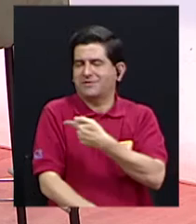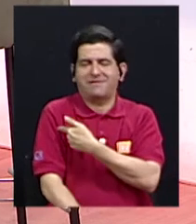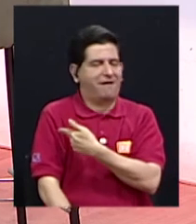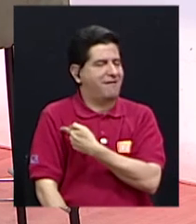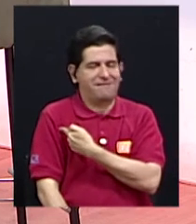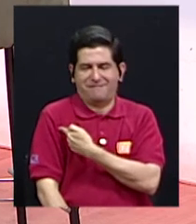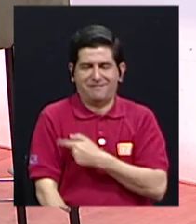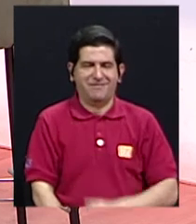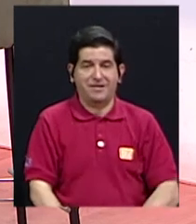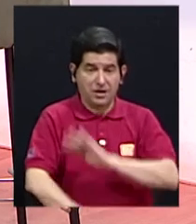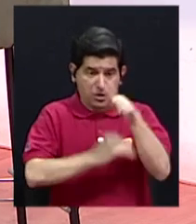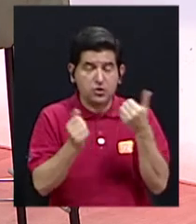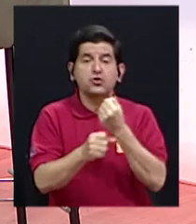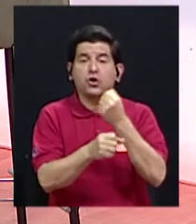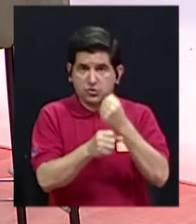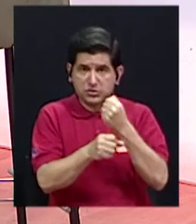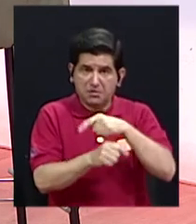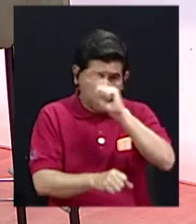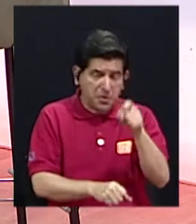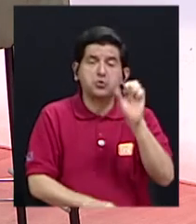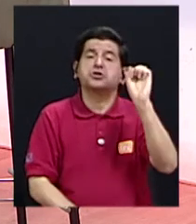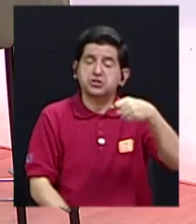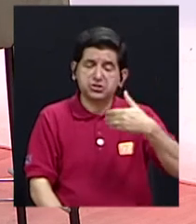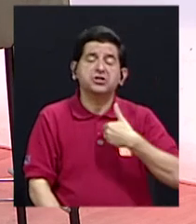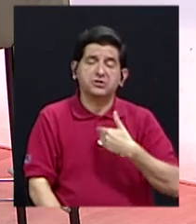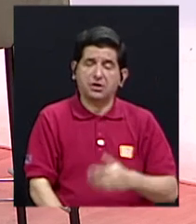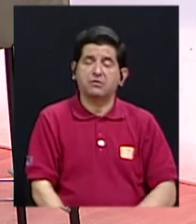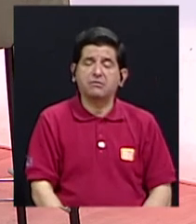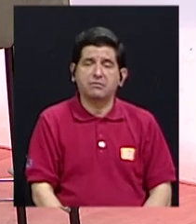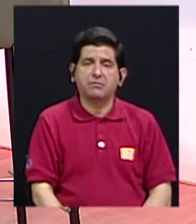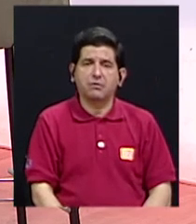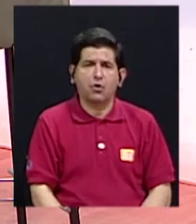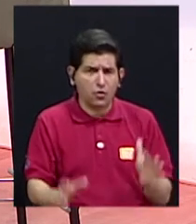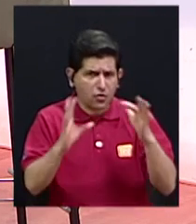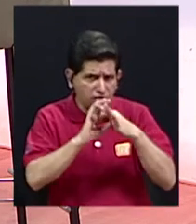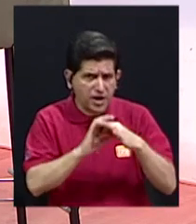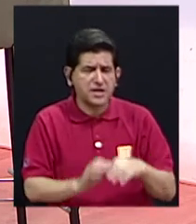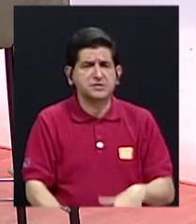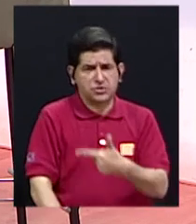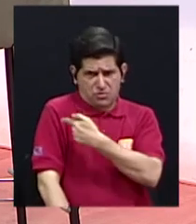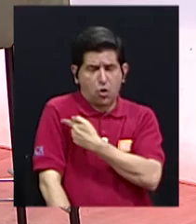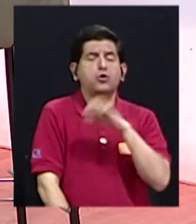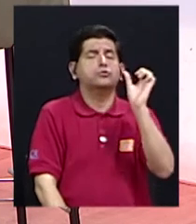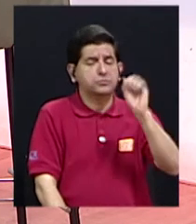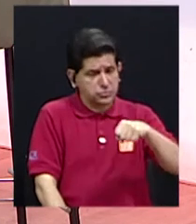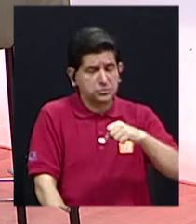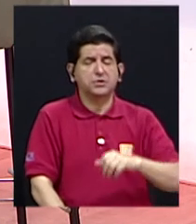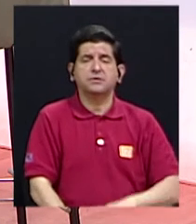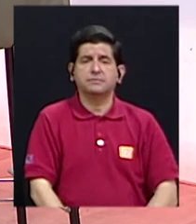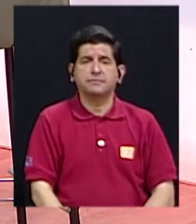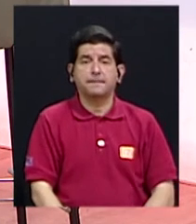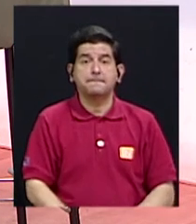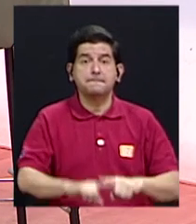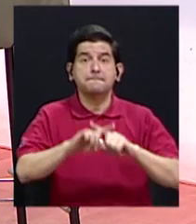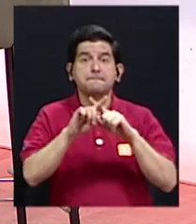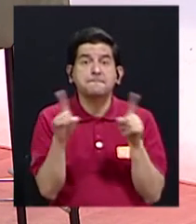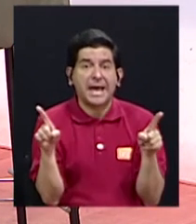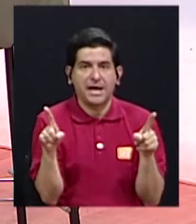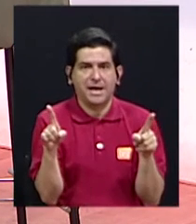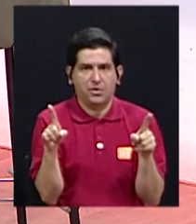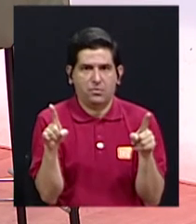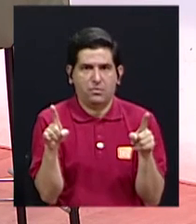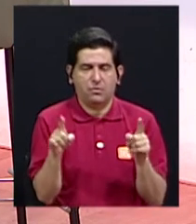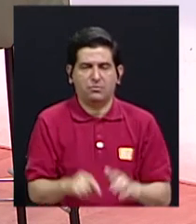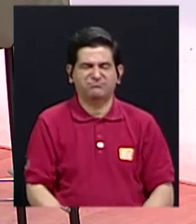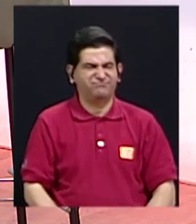entonces todos tienen trabajos usted le pregunta si tengo trabajo ahora y está relacionado a la enfermería si está relacionado a enfermería pero tal vez hay